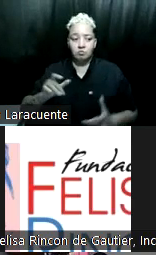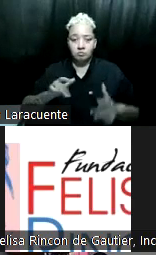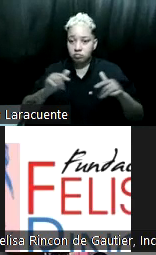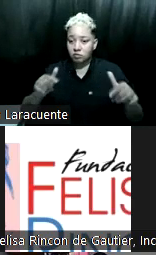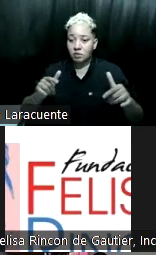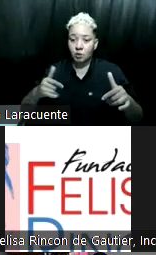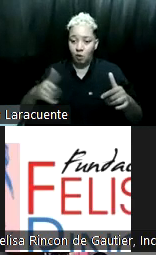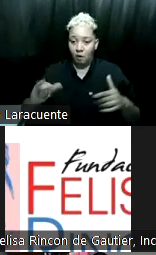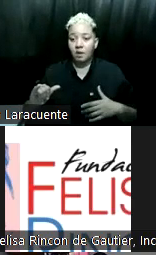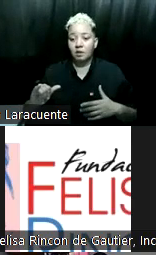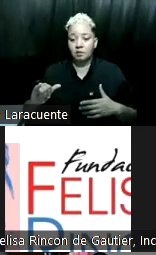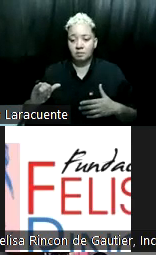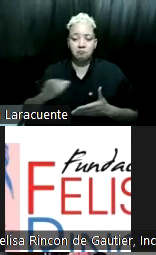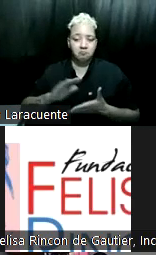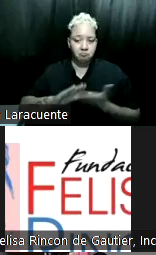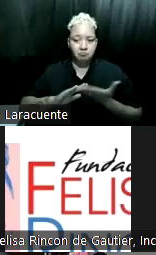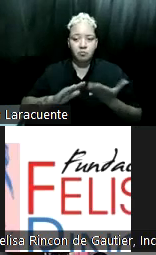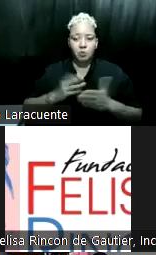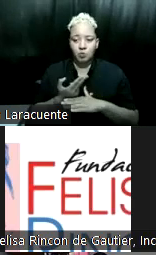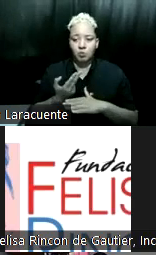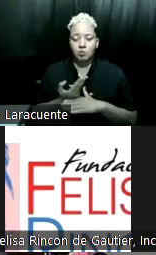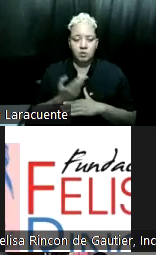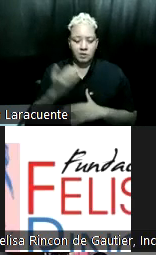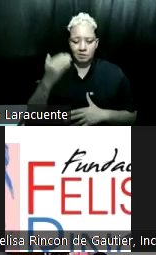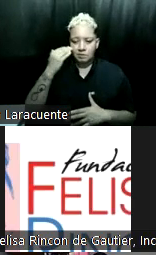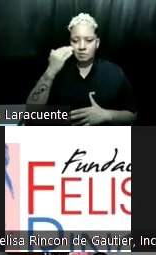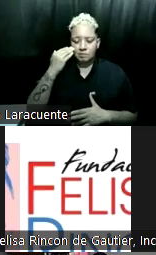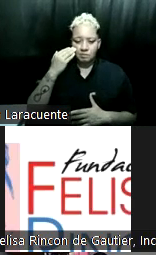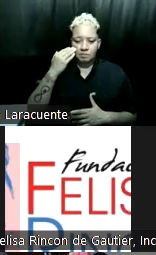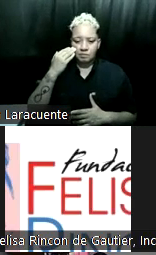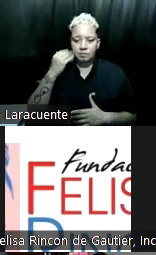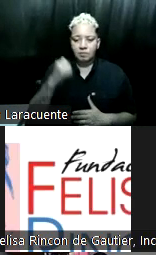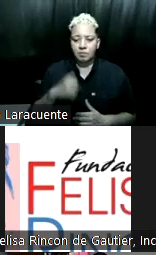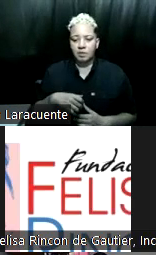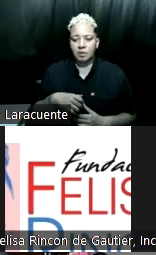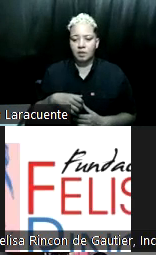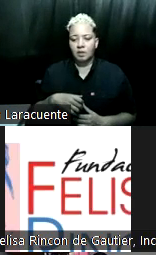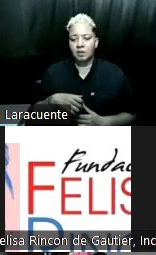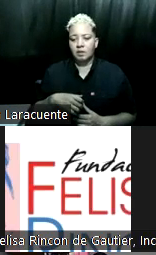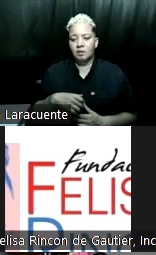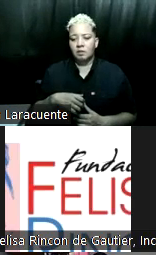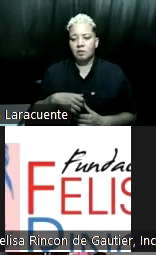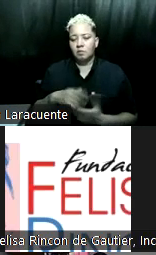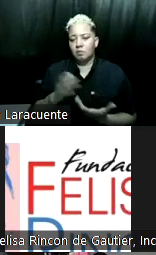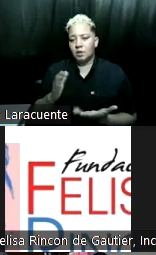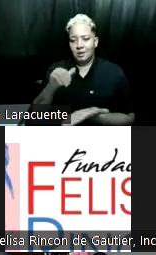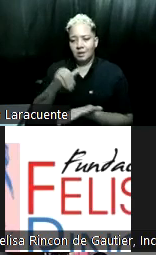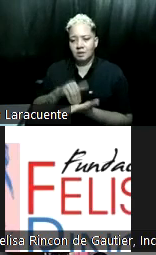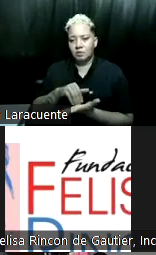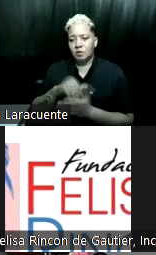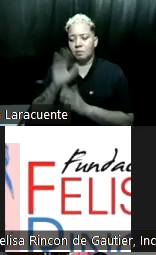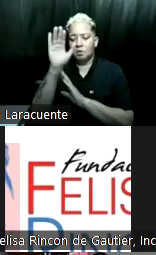que todavía se utiliza y que se le conoce casualmente como la Catedral del Baloncesto. He